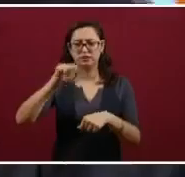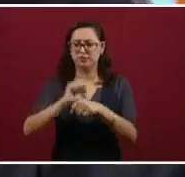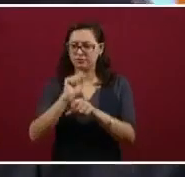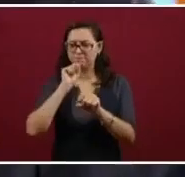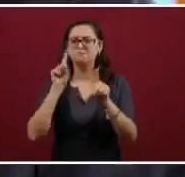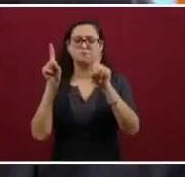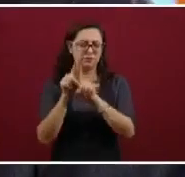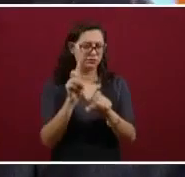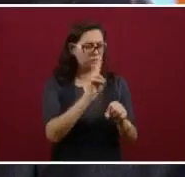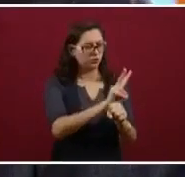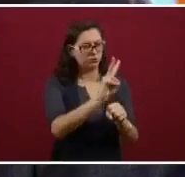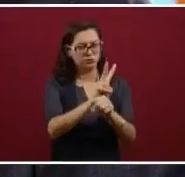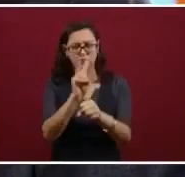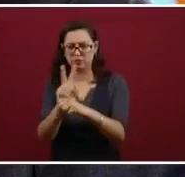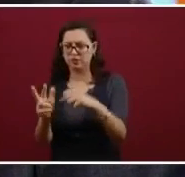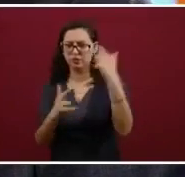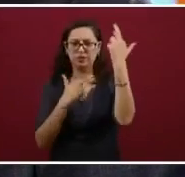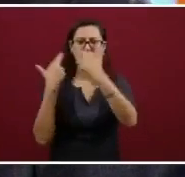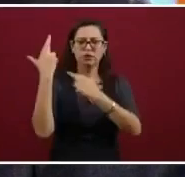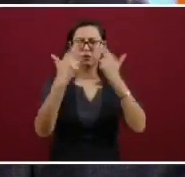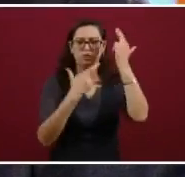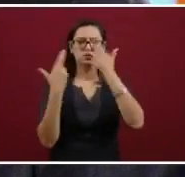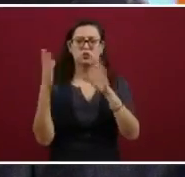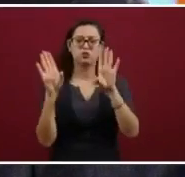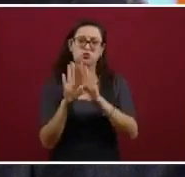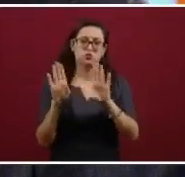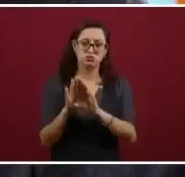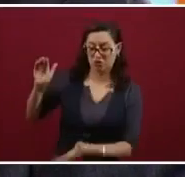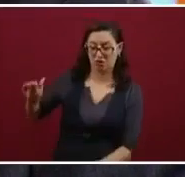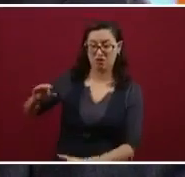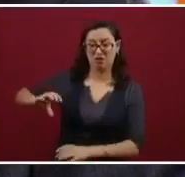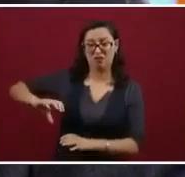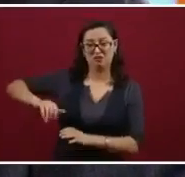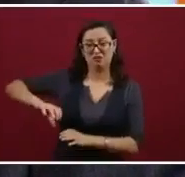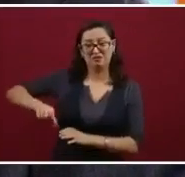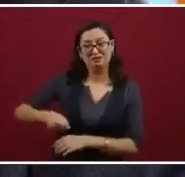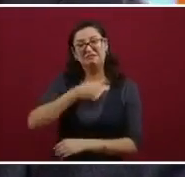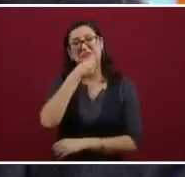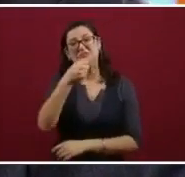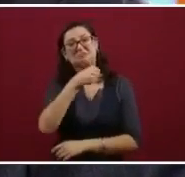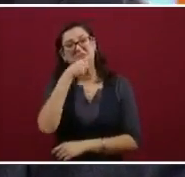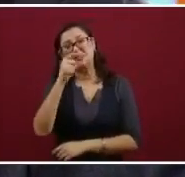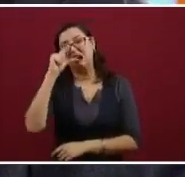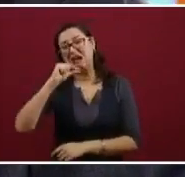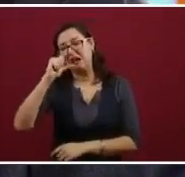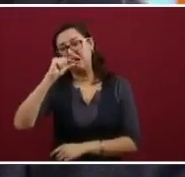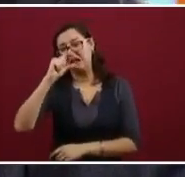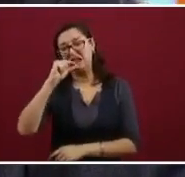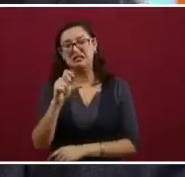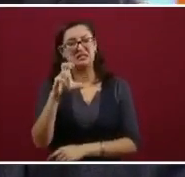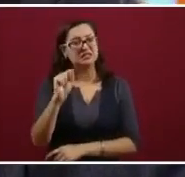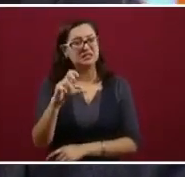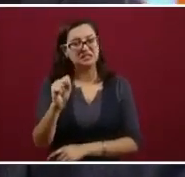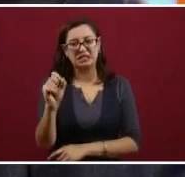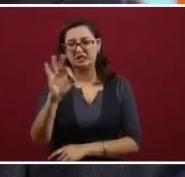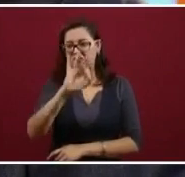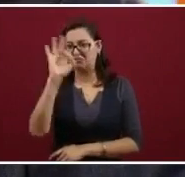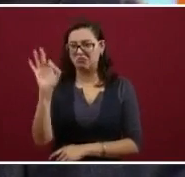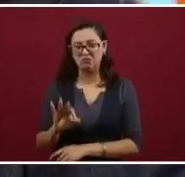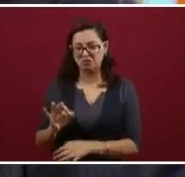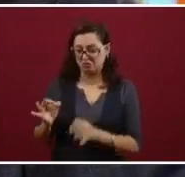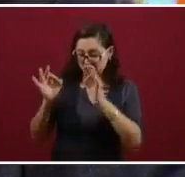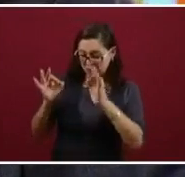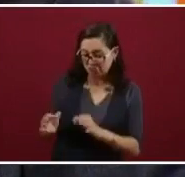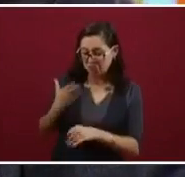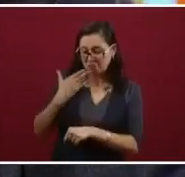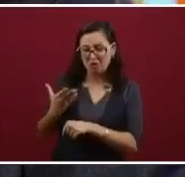operativo especial para constatar la reposición de cilindros de gas, que hemos encontrado que en promedio el 60% no está